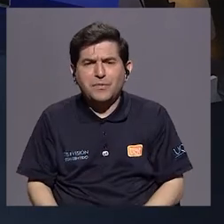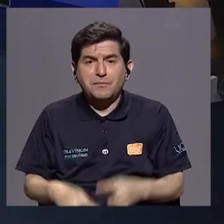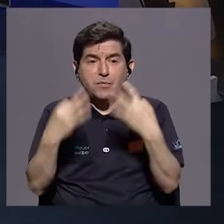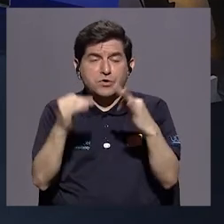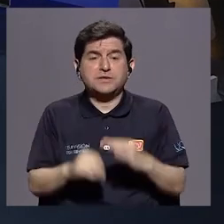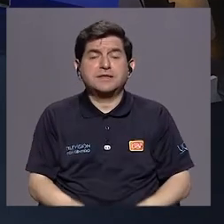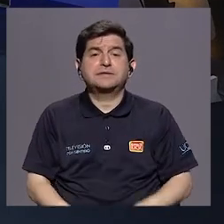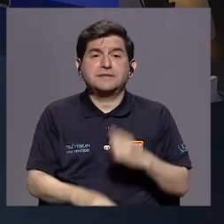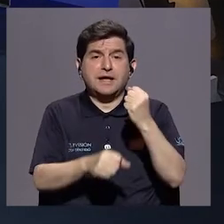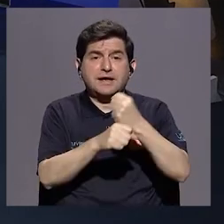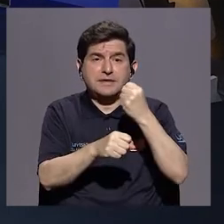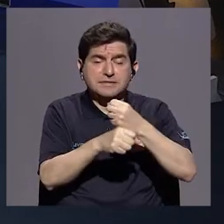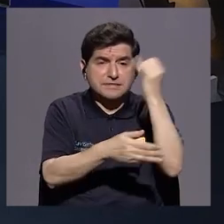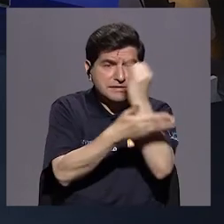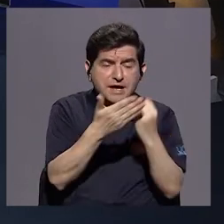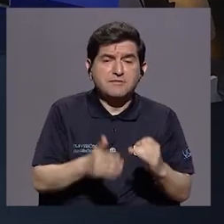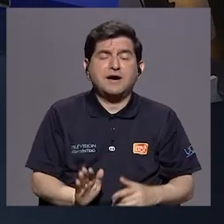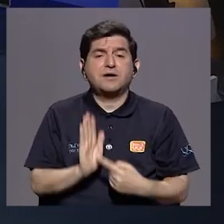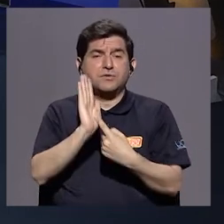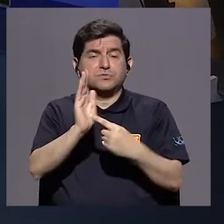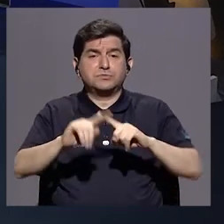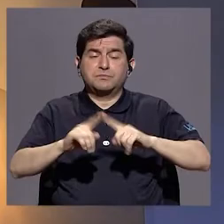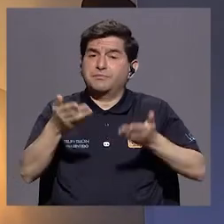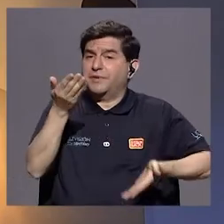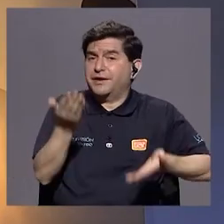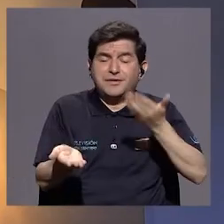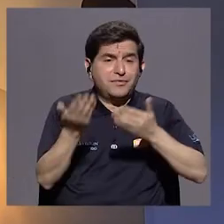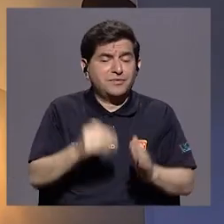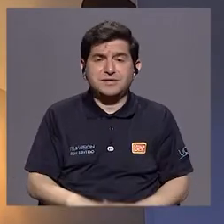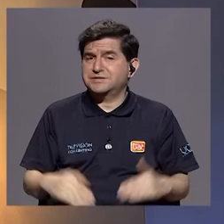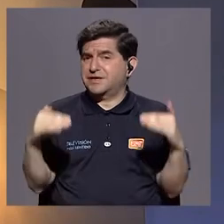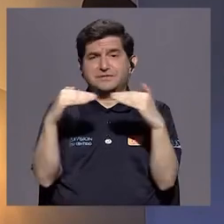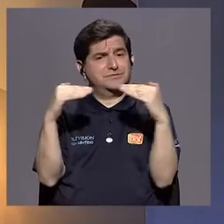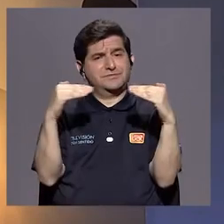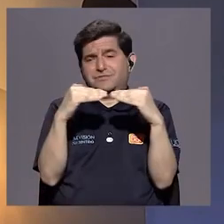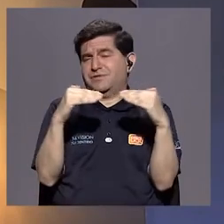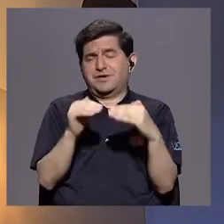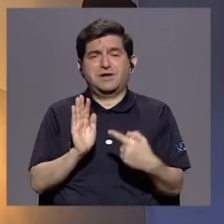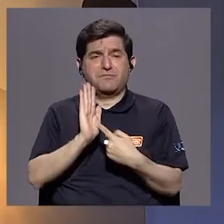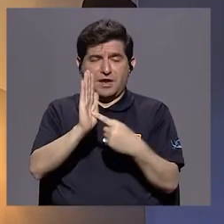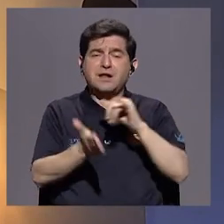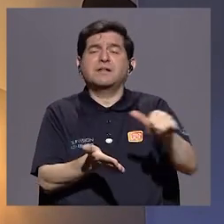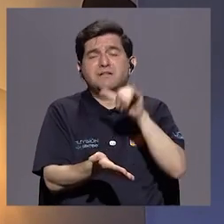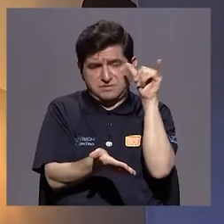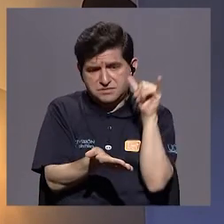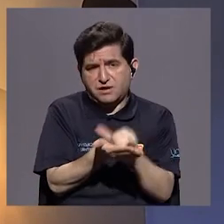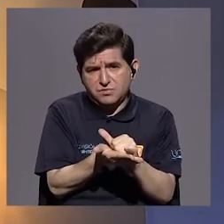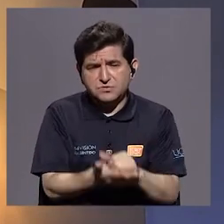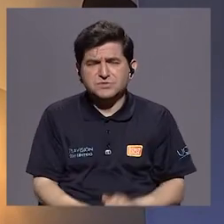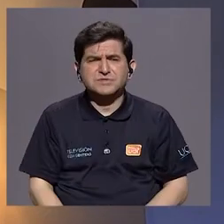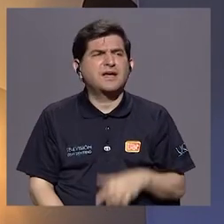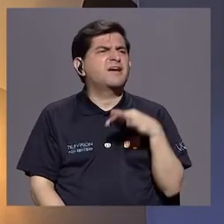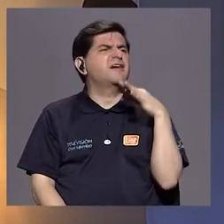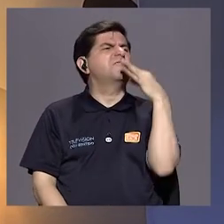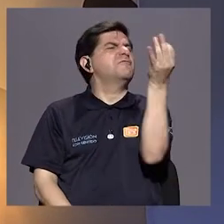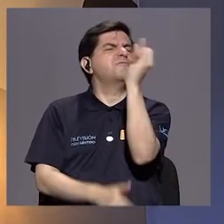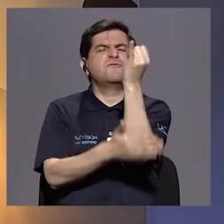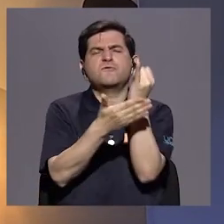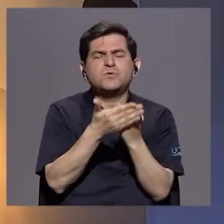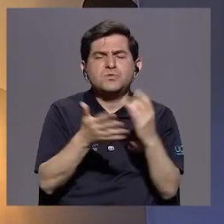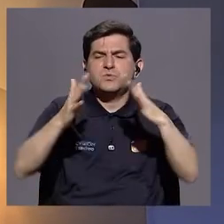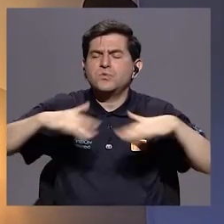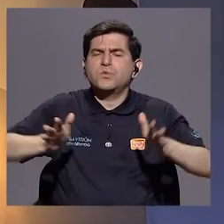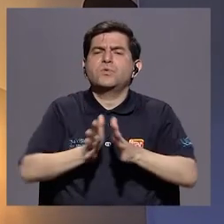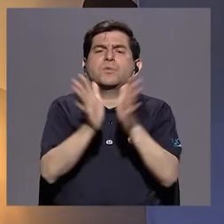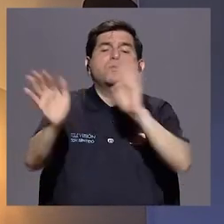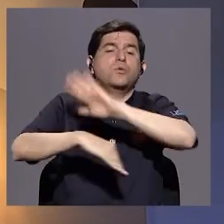obras pero no llegamos a tener tal vez el nivel de exhibiciones que sigamos en san josé como es el futuro del arte en los espacios